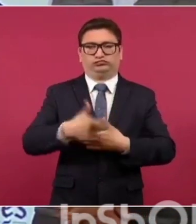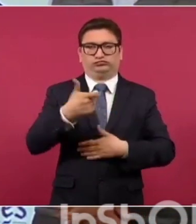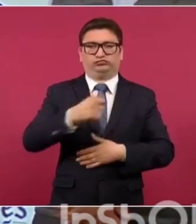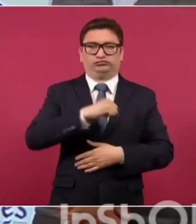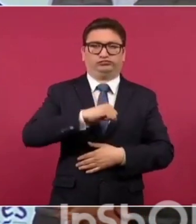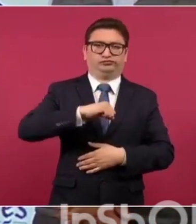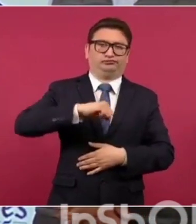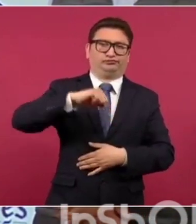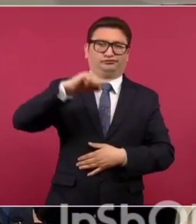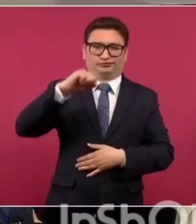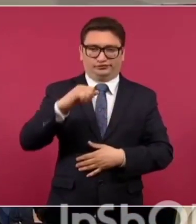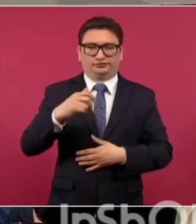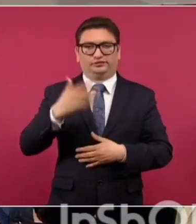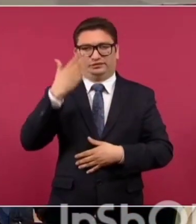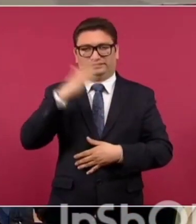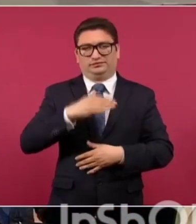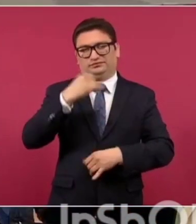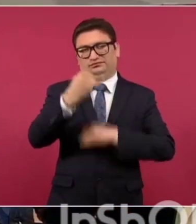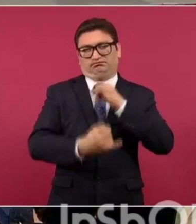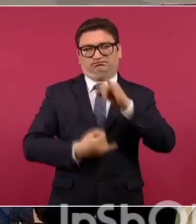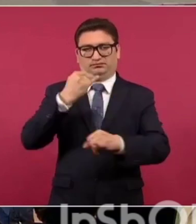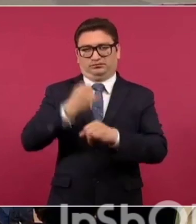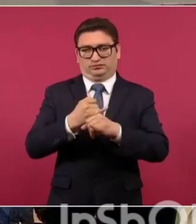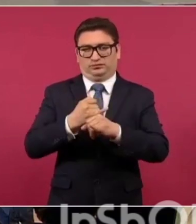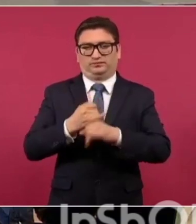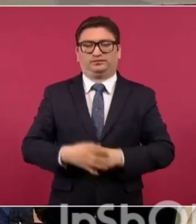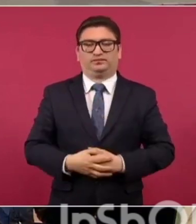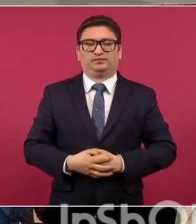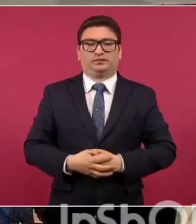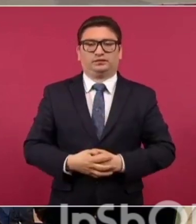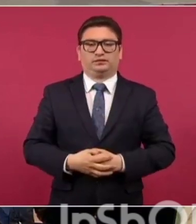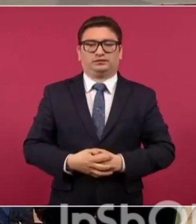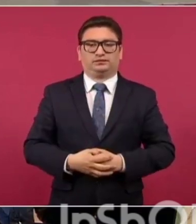de carácter internacional